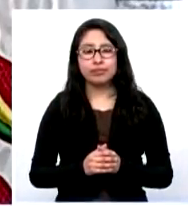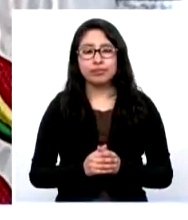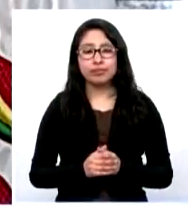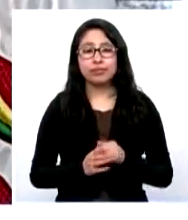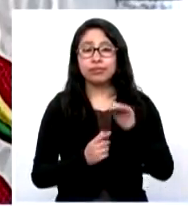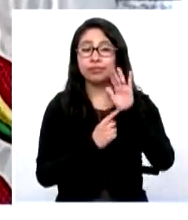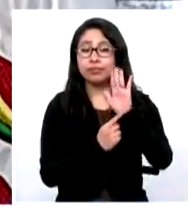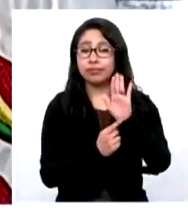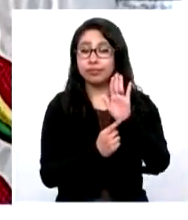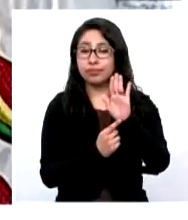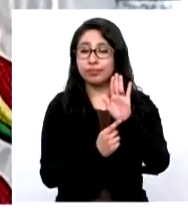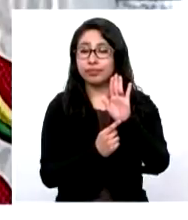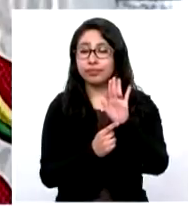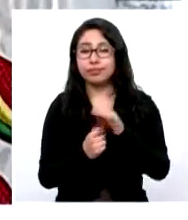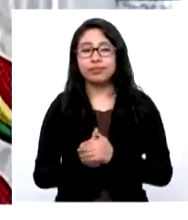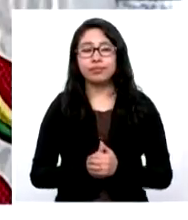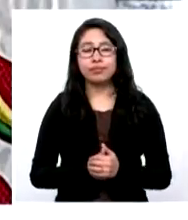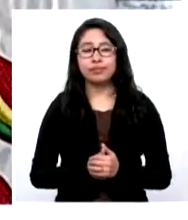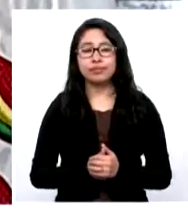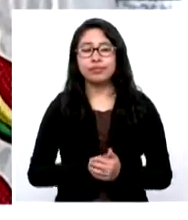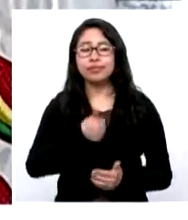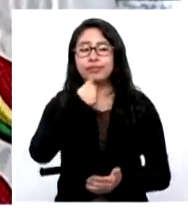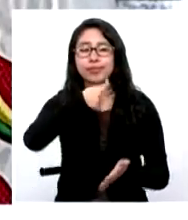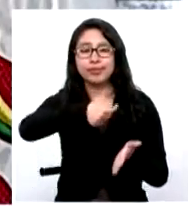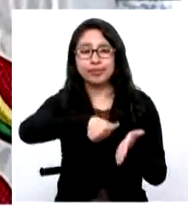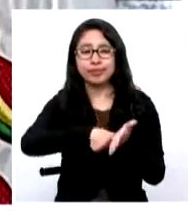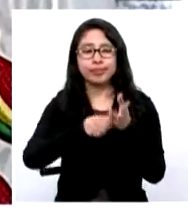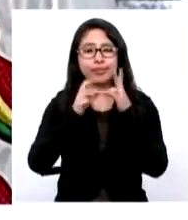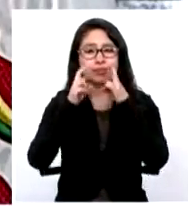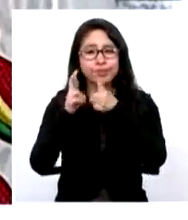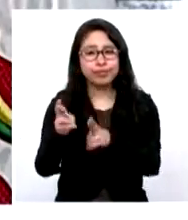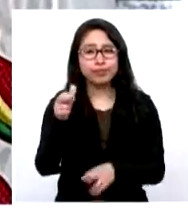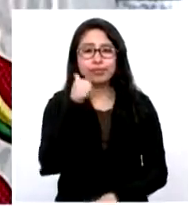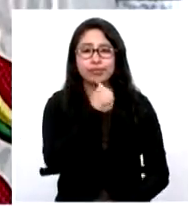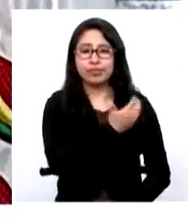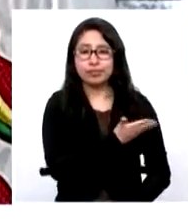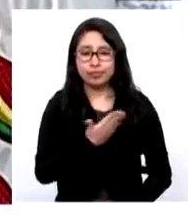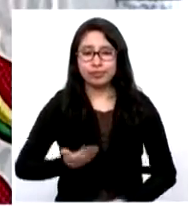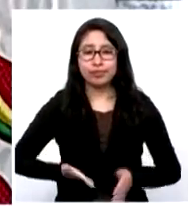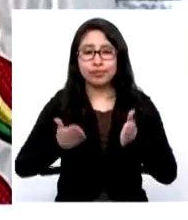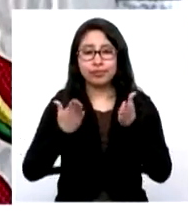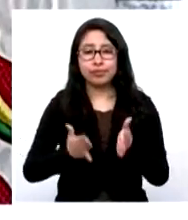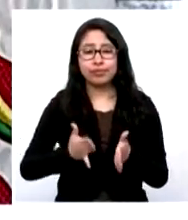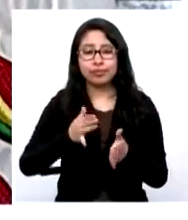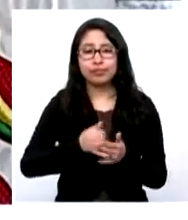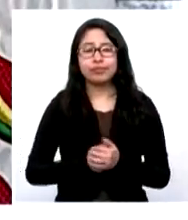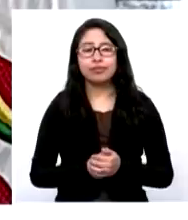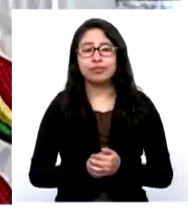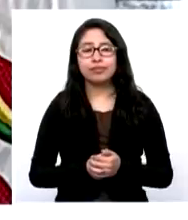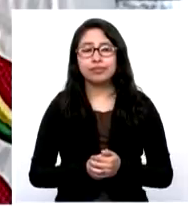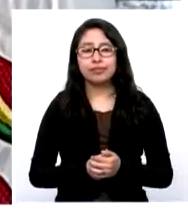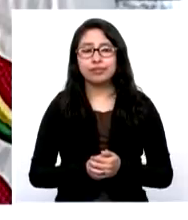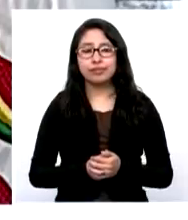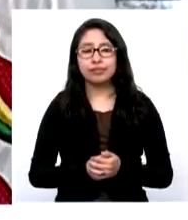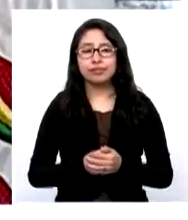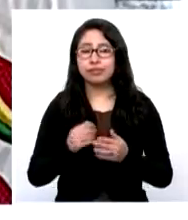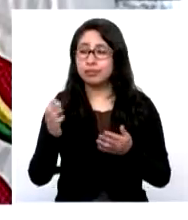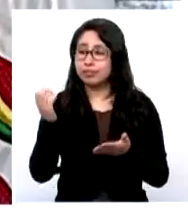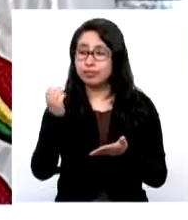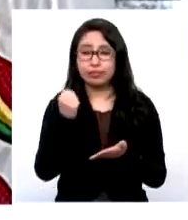Aquí, como ustedes pueden ver, la carta de respuesta a la presidenta del Senado ya ha sido